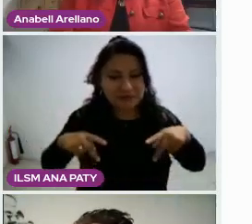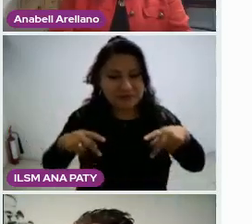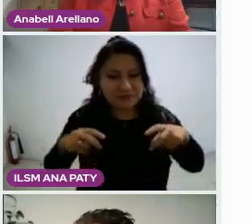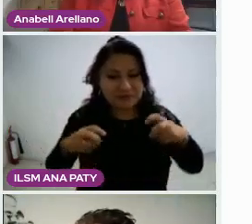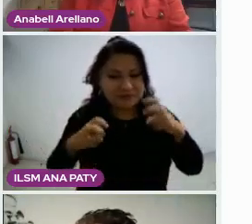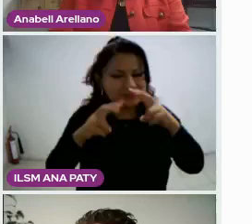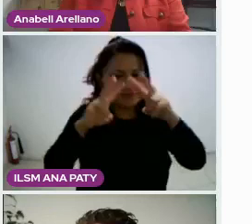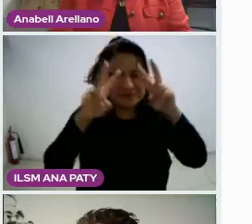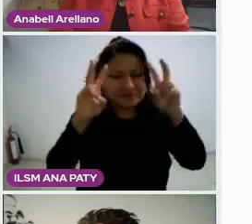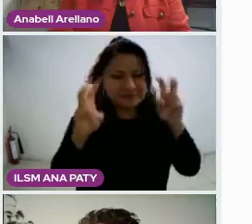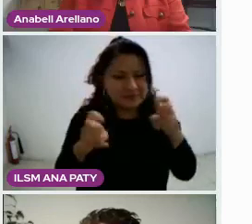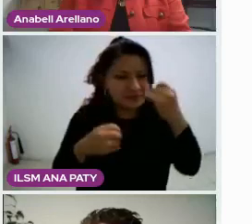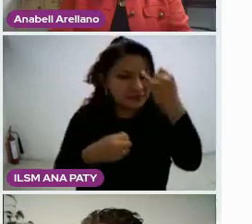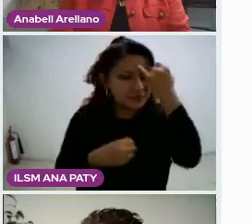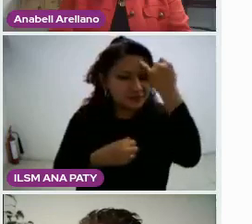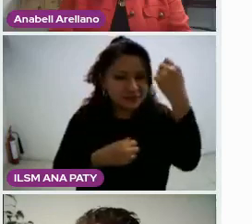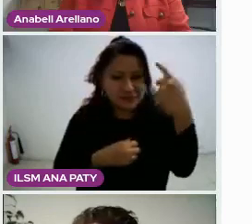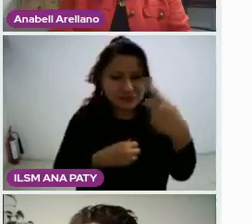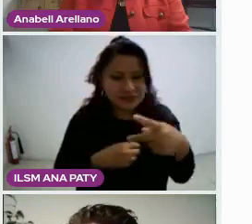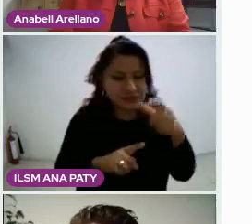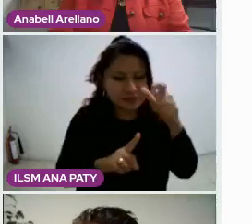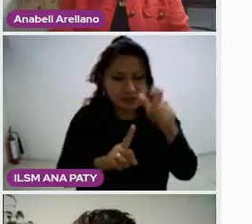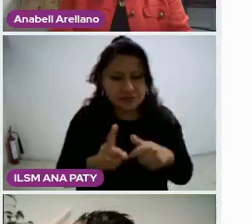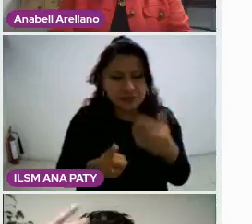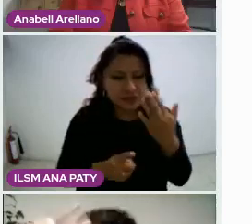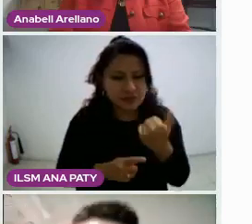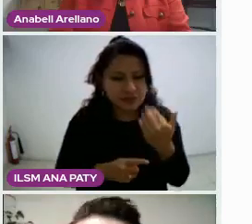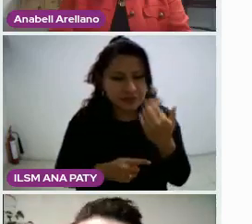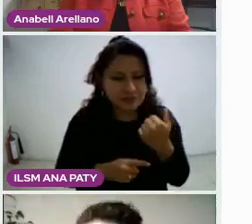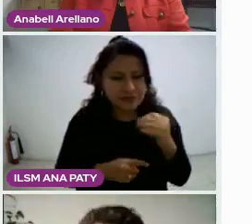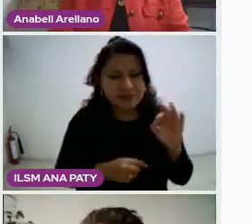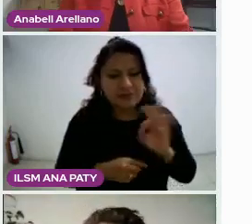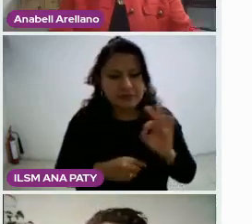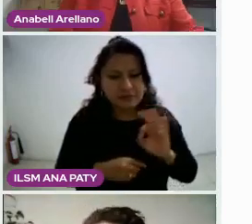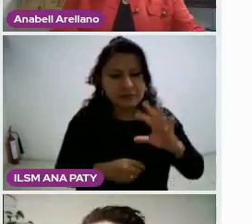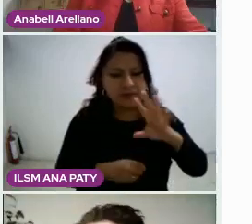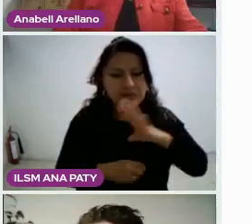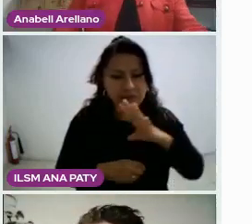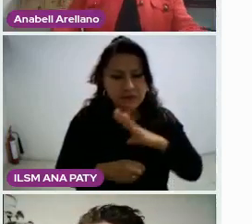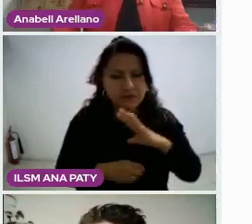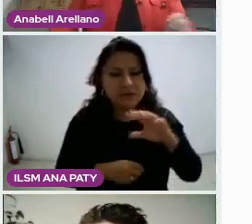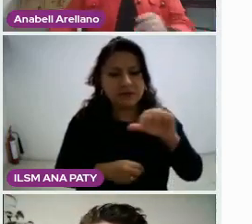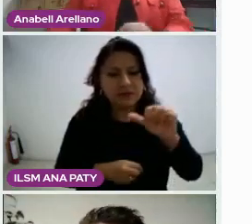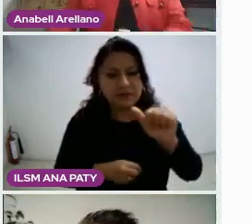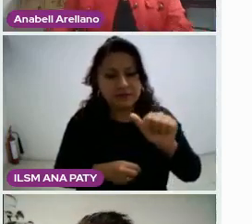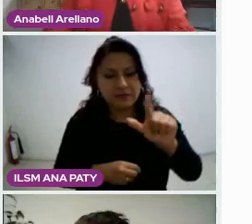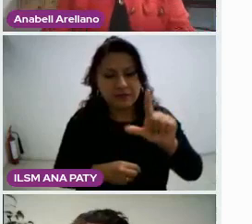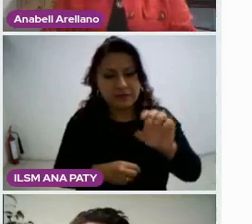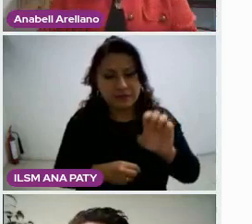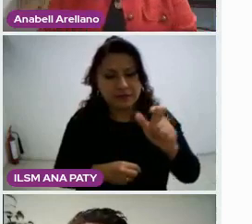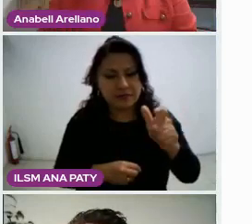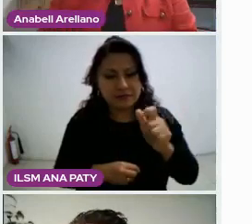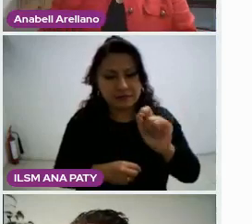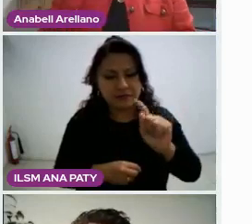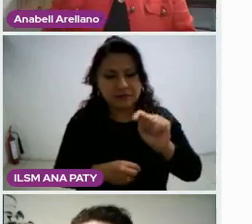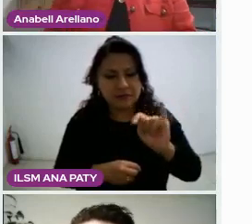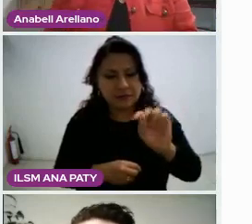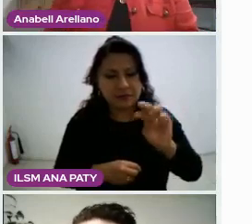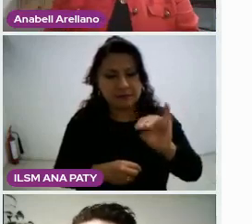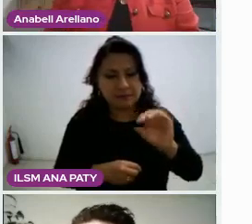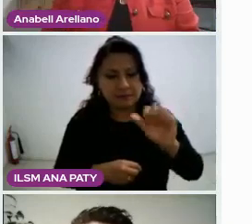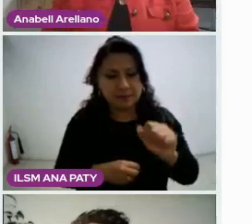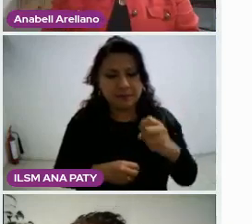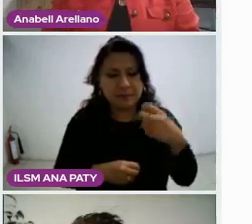en las personas que pueden llegar a tener alexitimia, no va más allá, no hay esos ensueños. Hay una falta